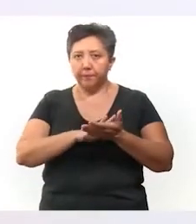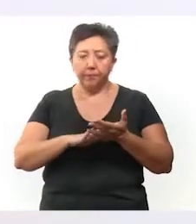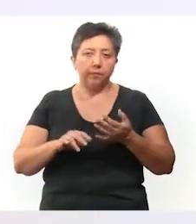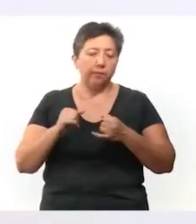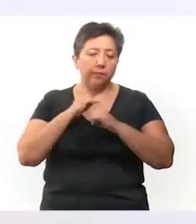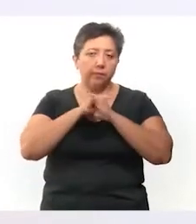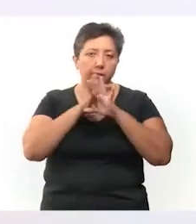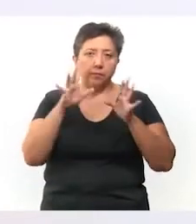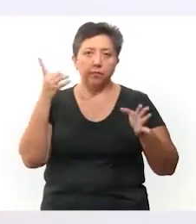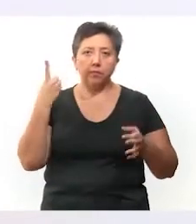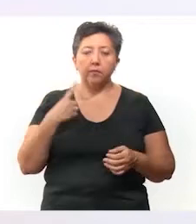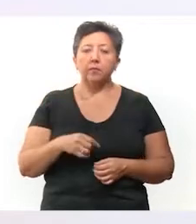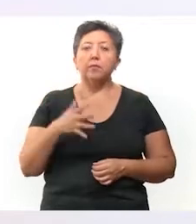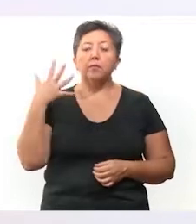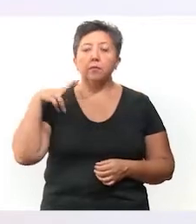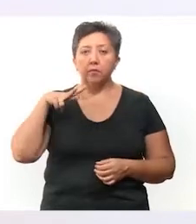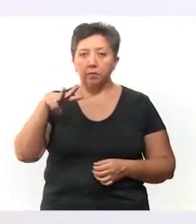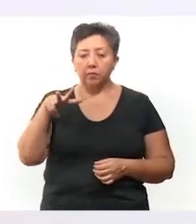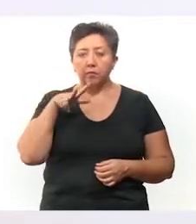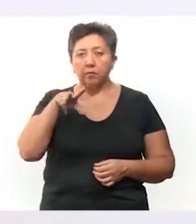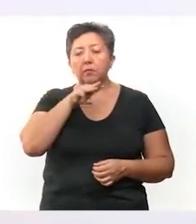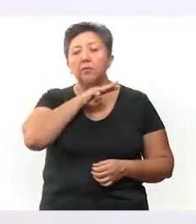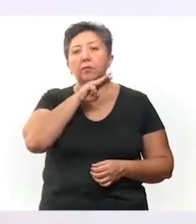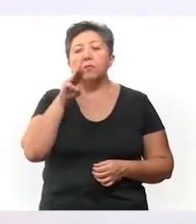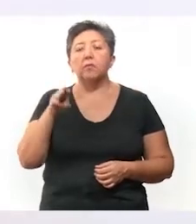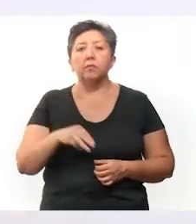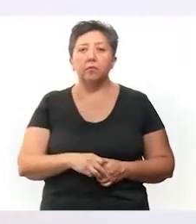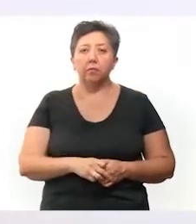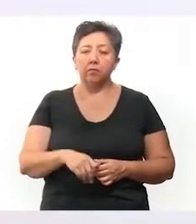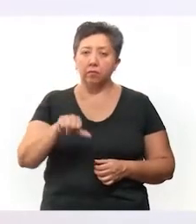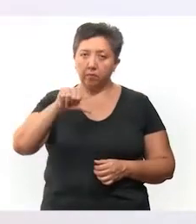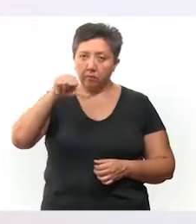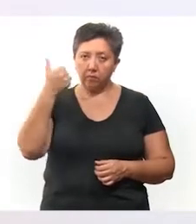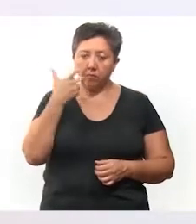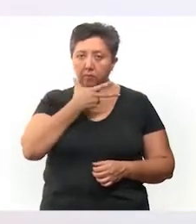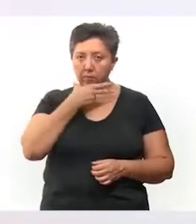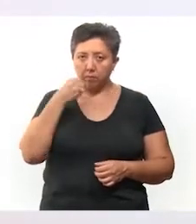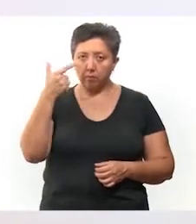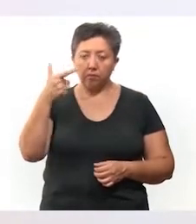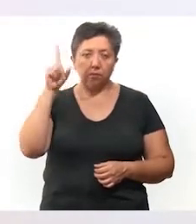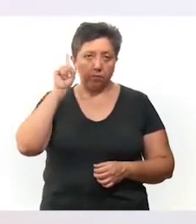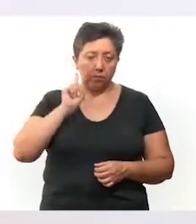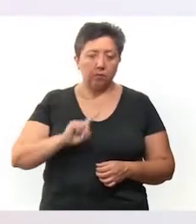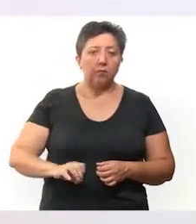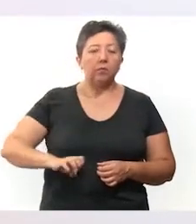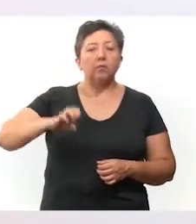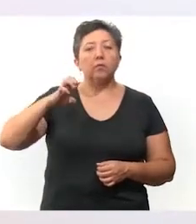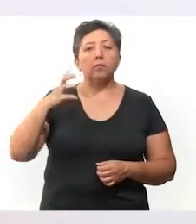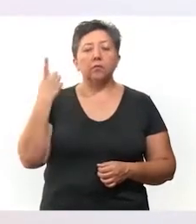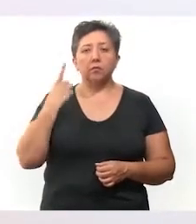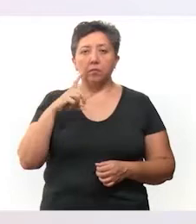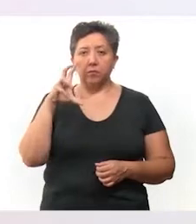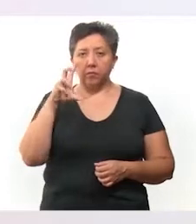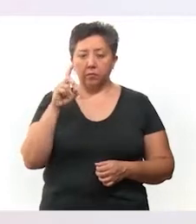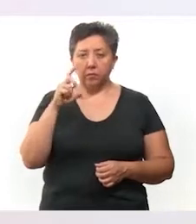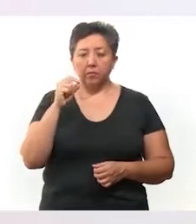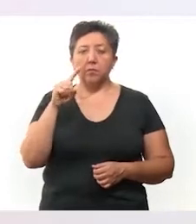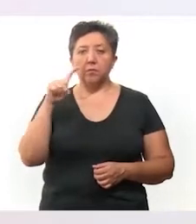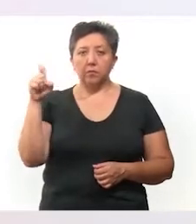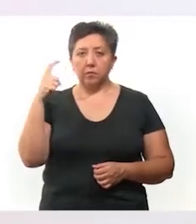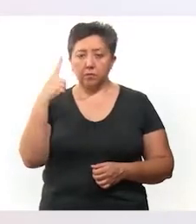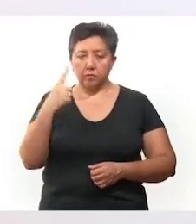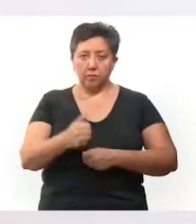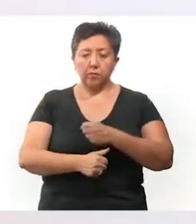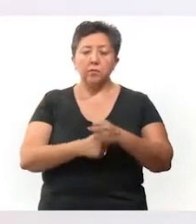Lamentablemente en este parte médico informamos de 18 fallecimientos. Son 11 hombres y 7 mujeres, de un rango de edad de 30 a